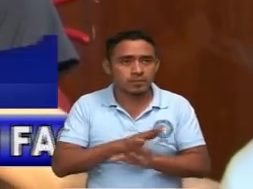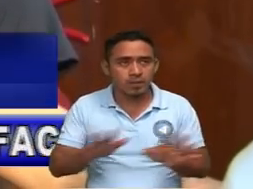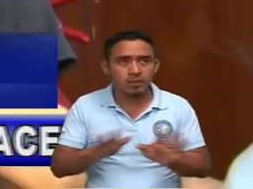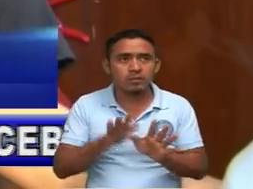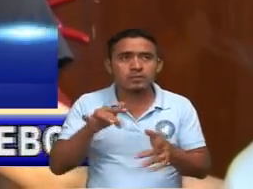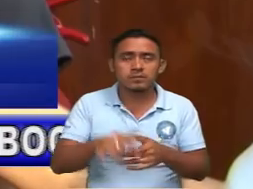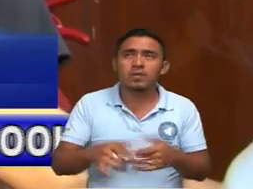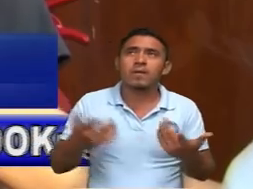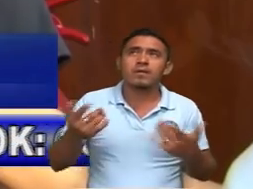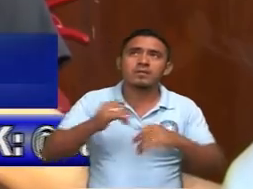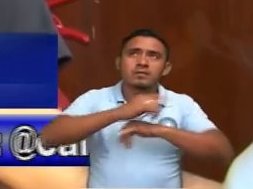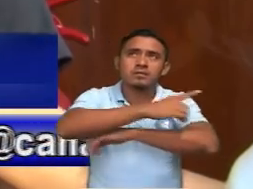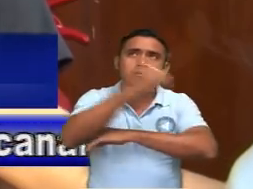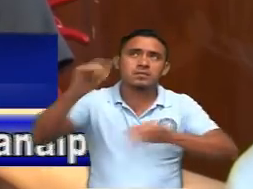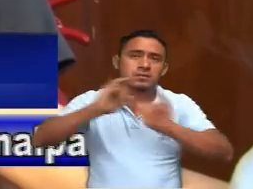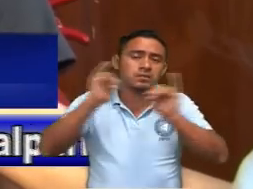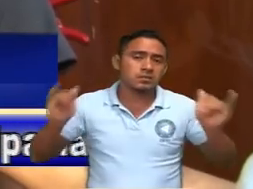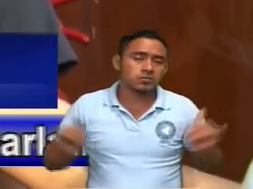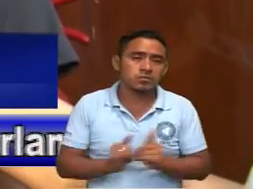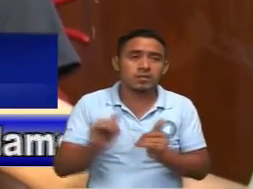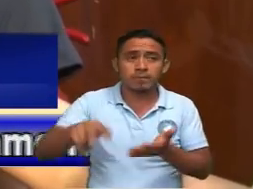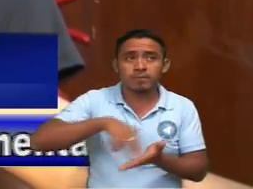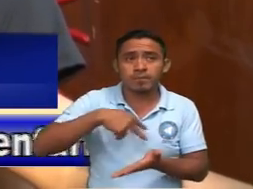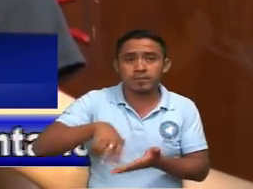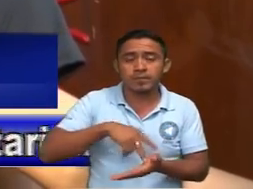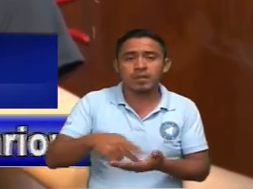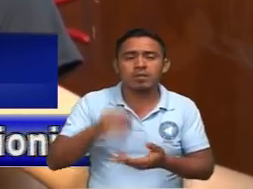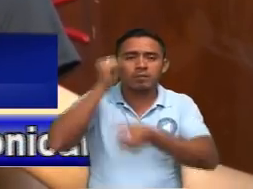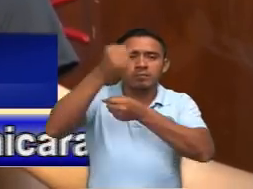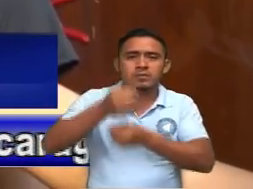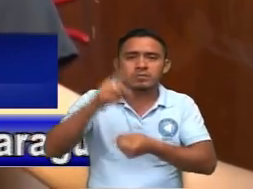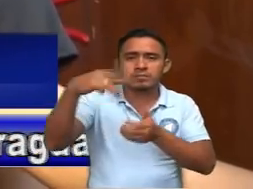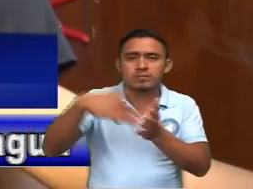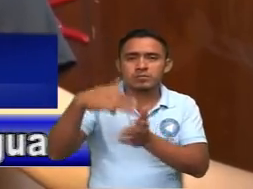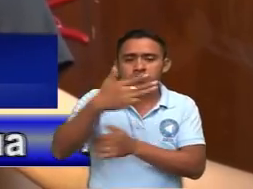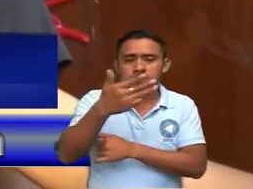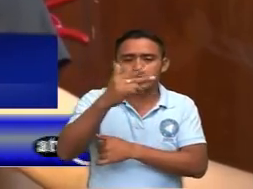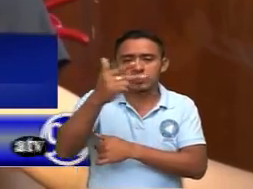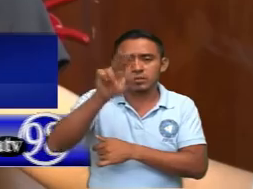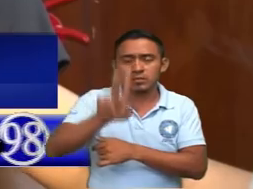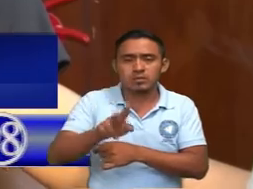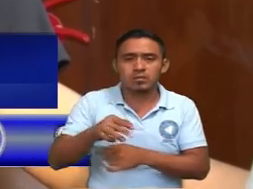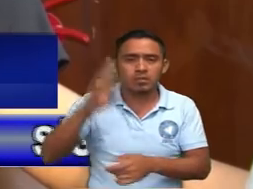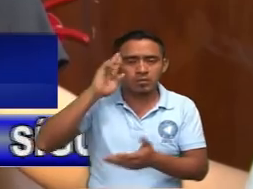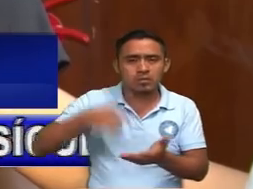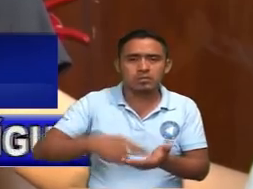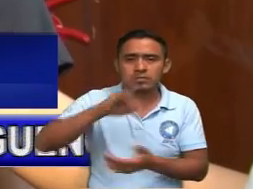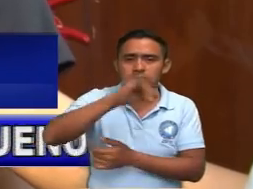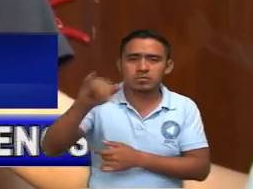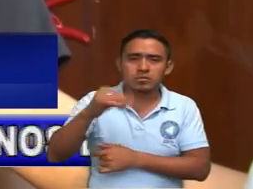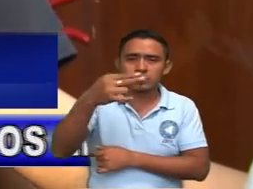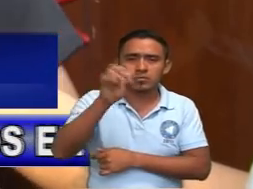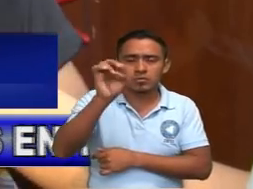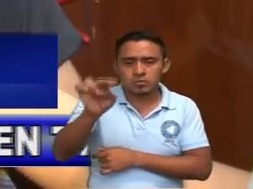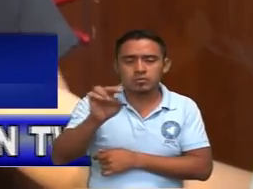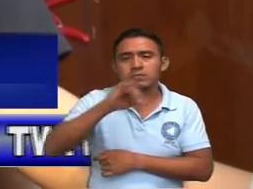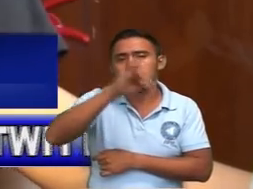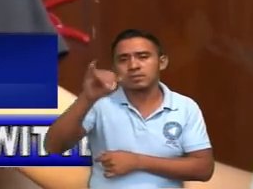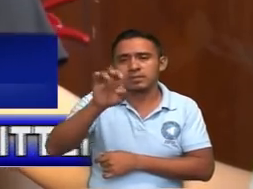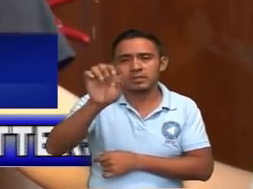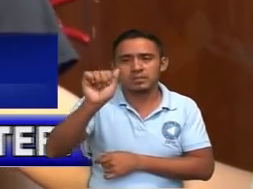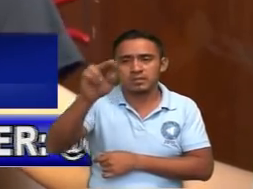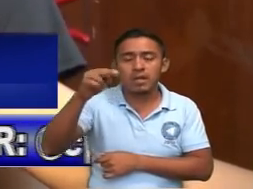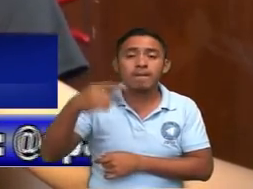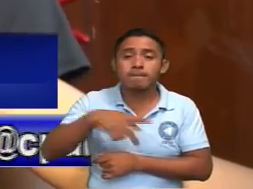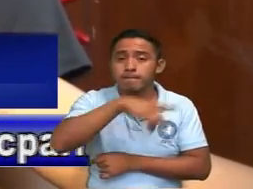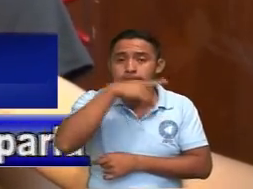en celebración del Día Internacional de la Danza, que fue instaurado en 1982, dedicado a Jean Nover, que es uno de los padres del